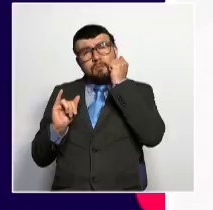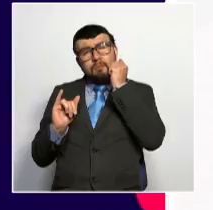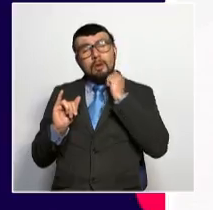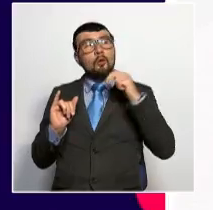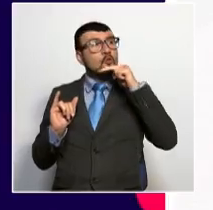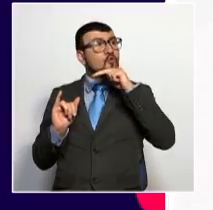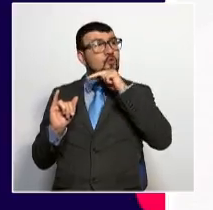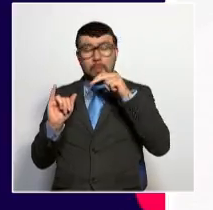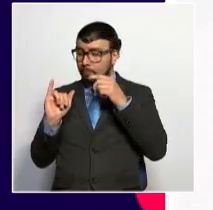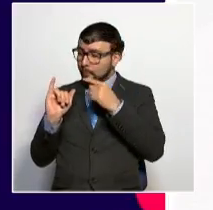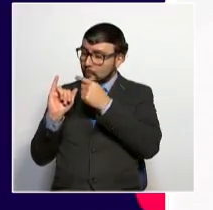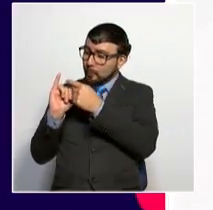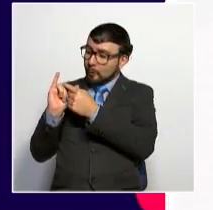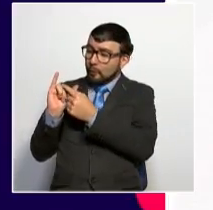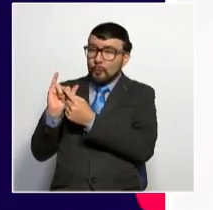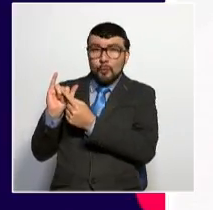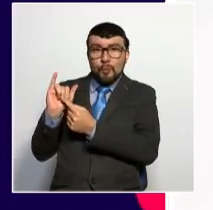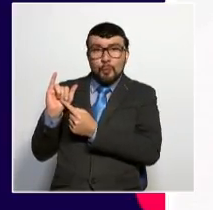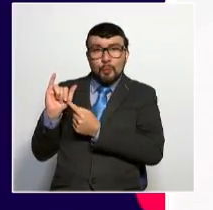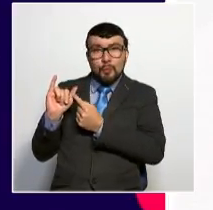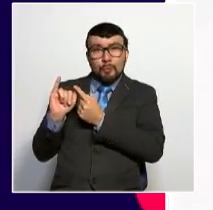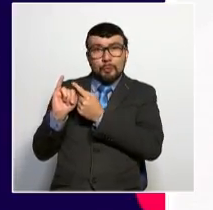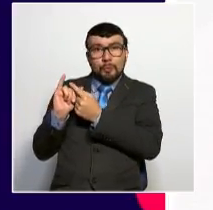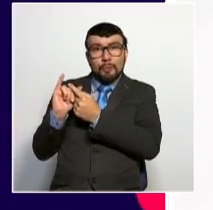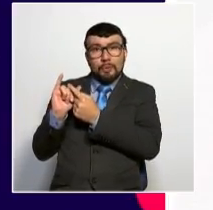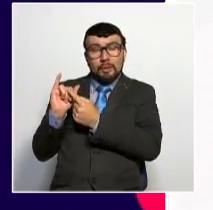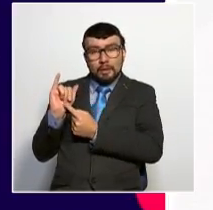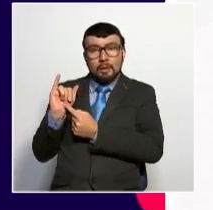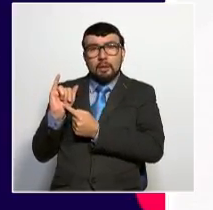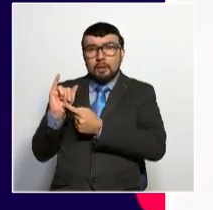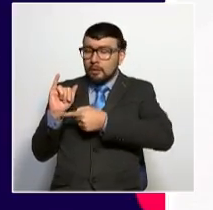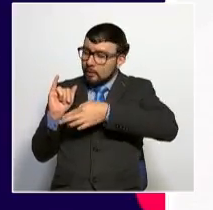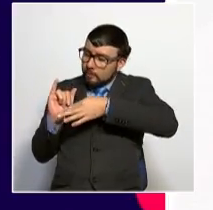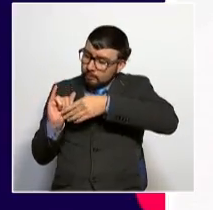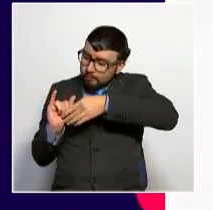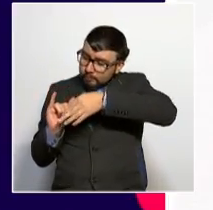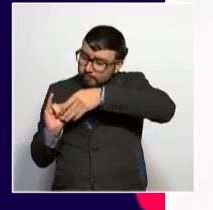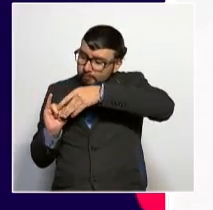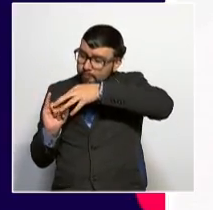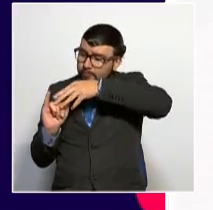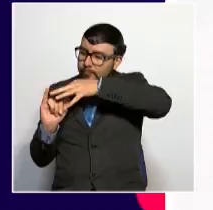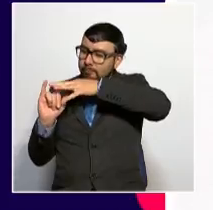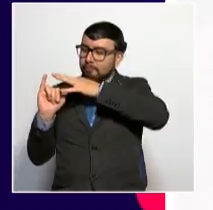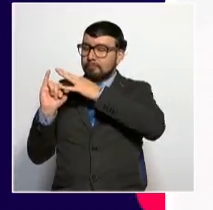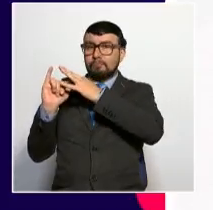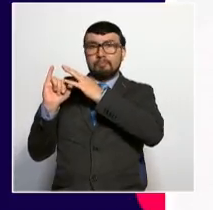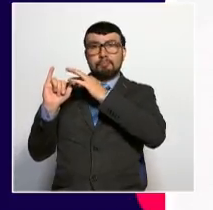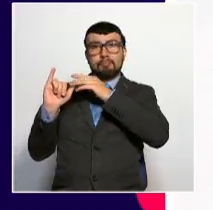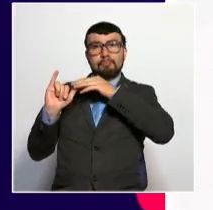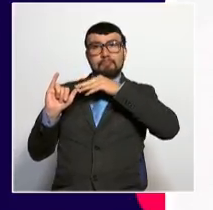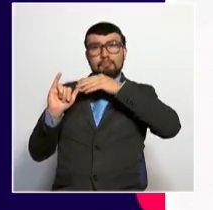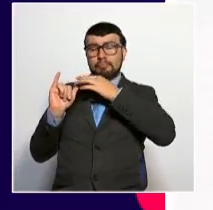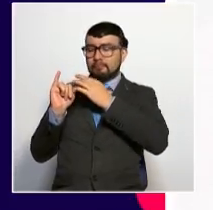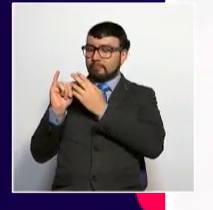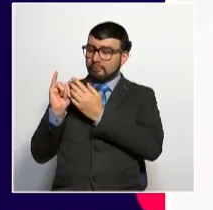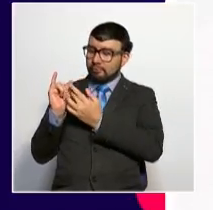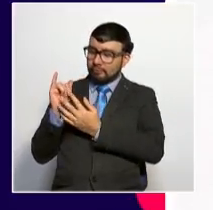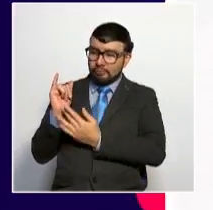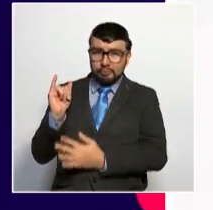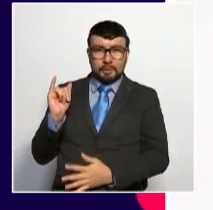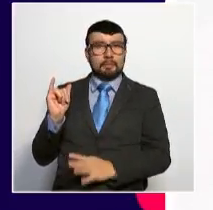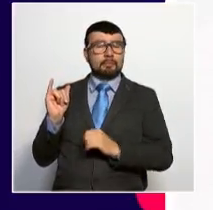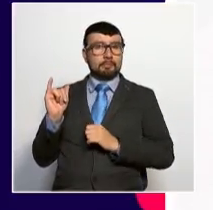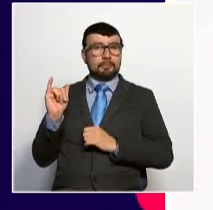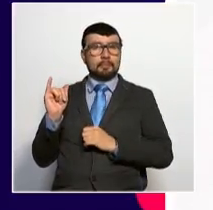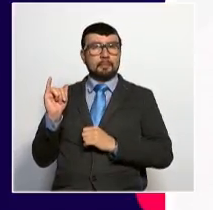el endometrio, puede devolverse por las trompitas y salir hacia la cavidad pélvica.